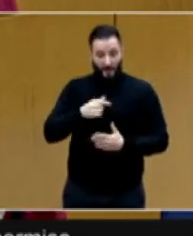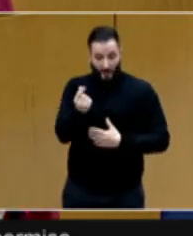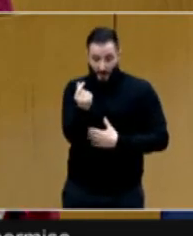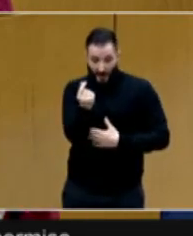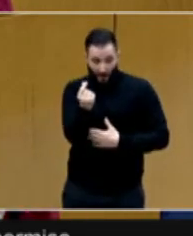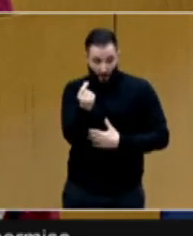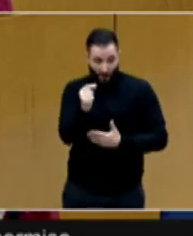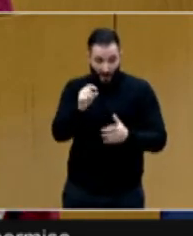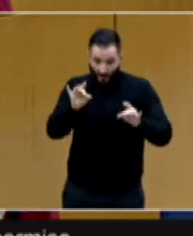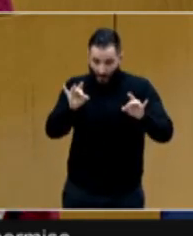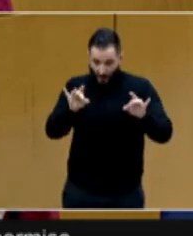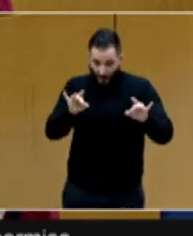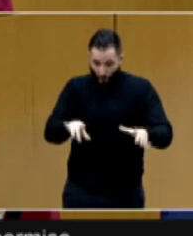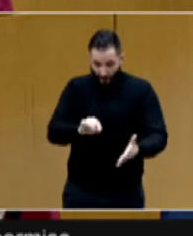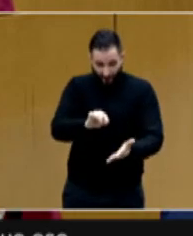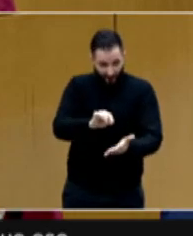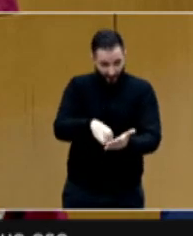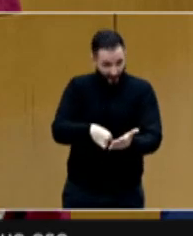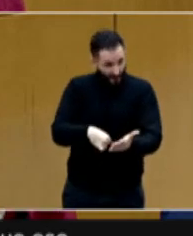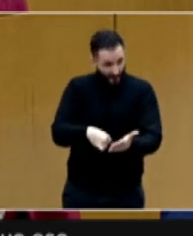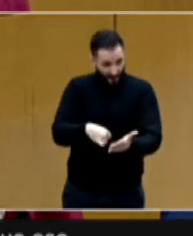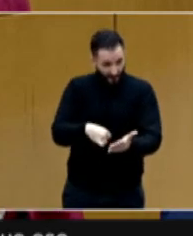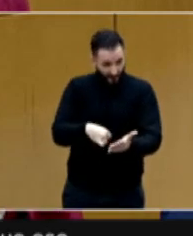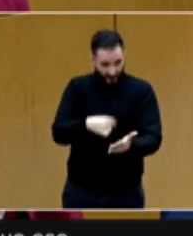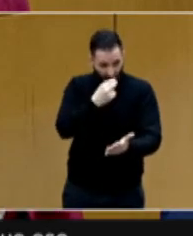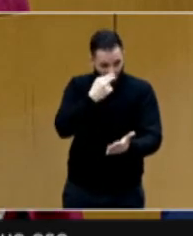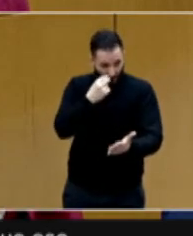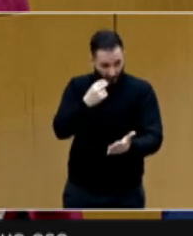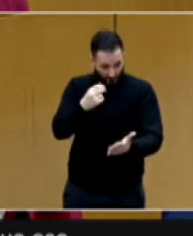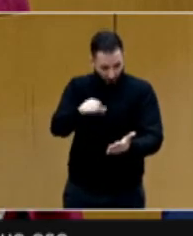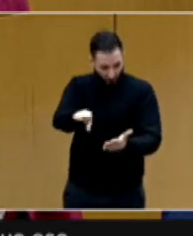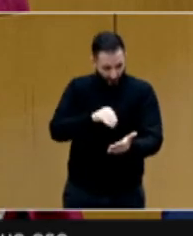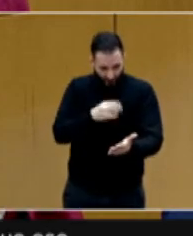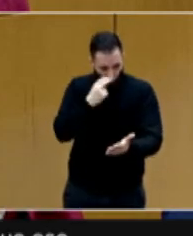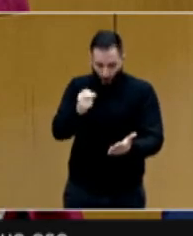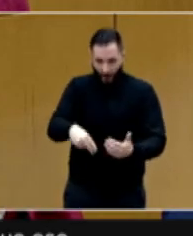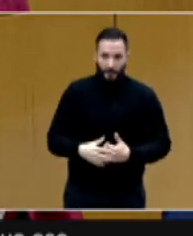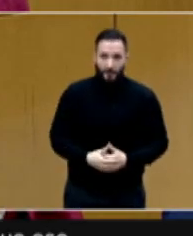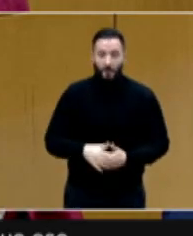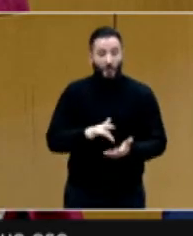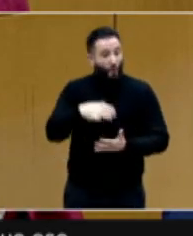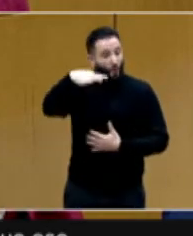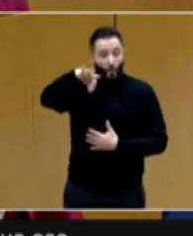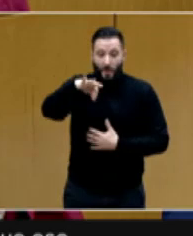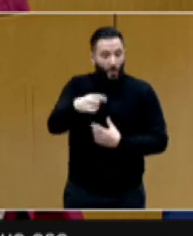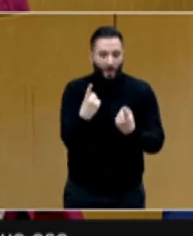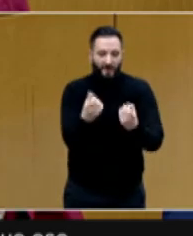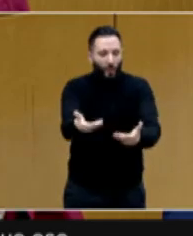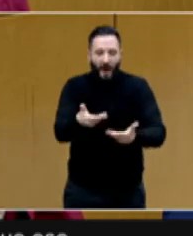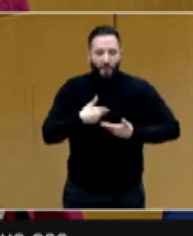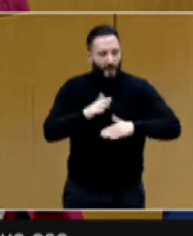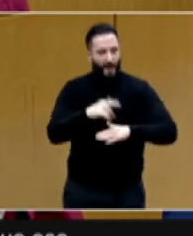que no que no valiera Entonces es lo único que necesito ayuda para el dinero